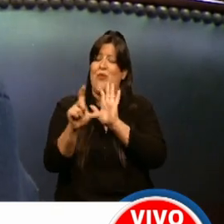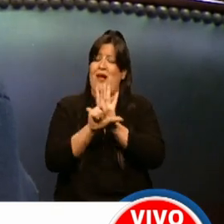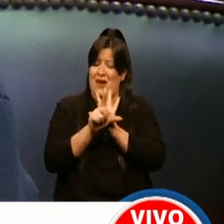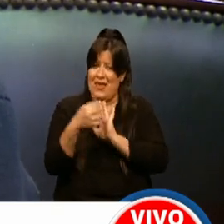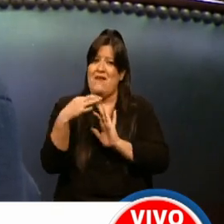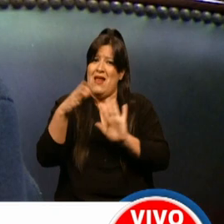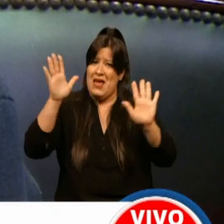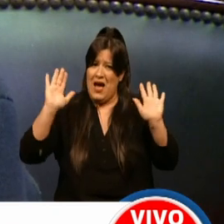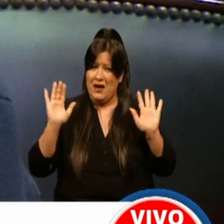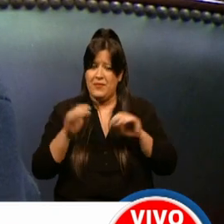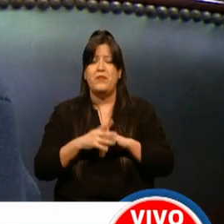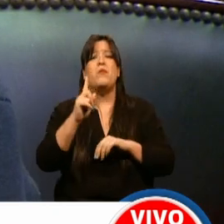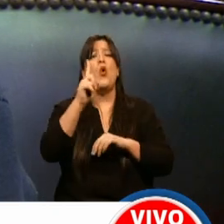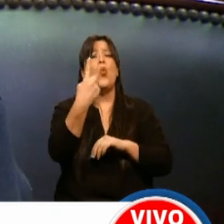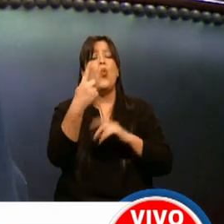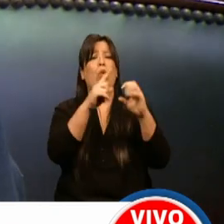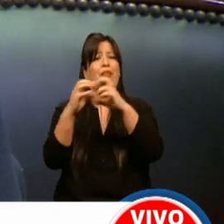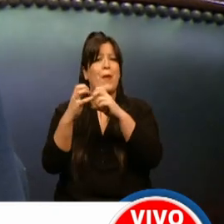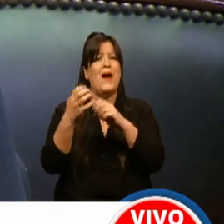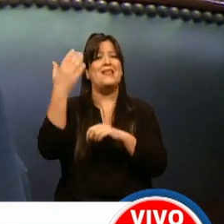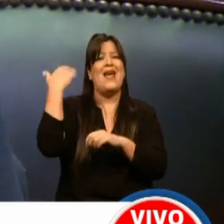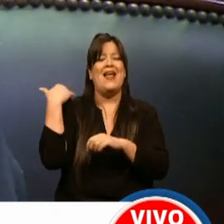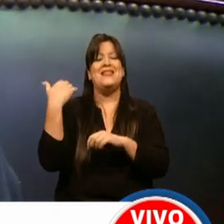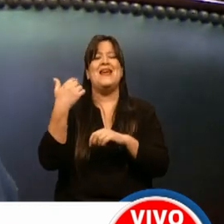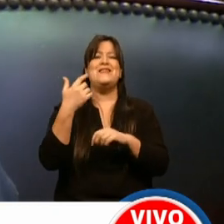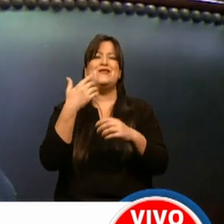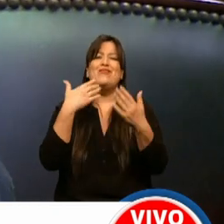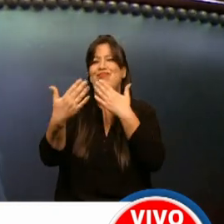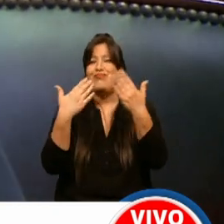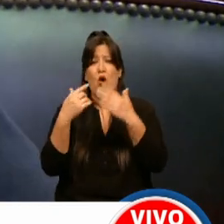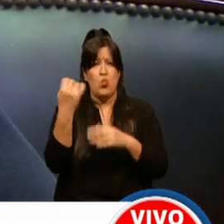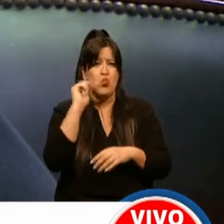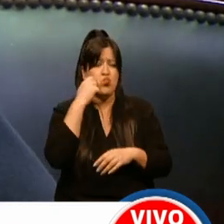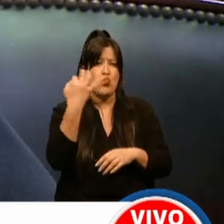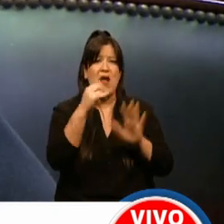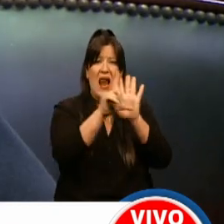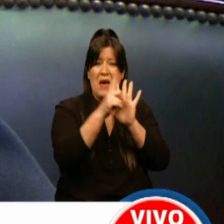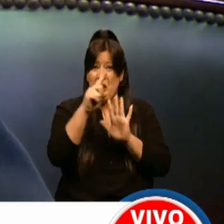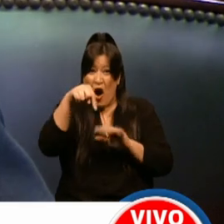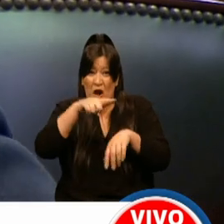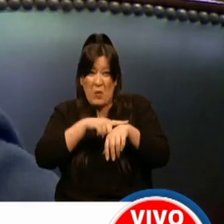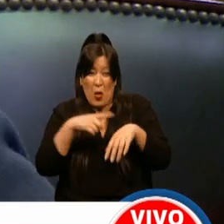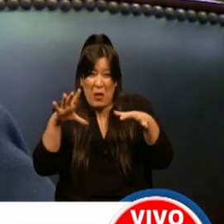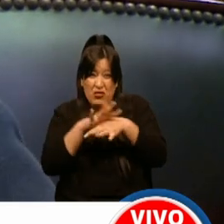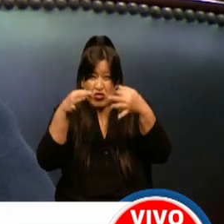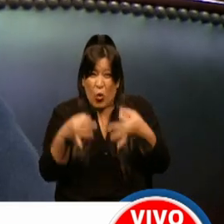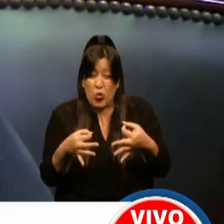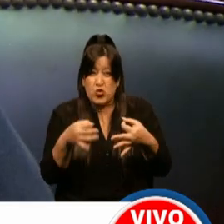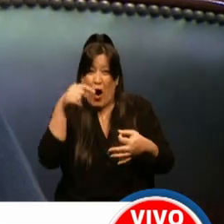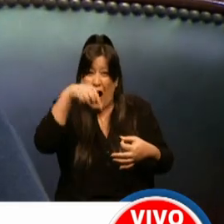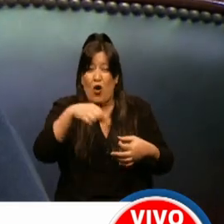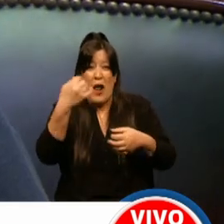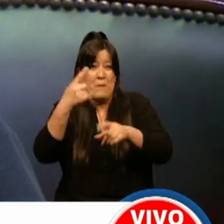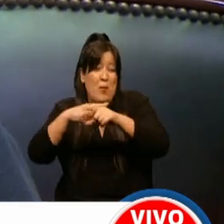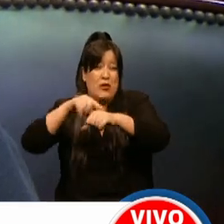uno de los debates que transitaban en los pasillos es una buena ley pero es oportuno es oportuno hacerlo en